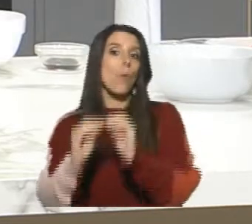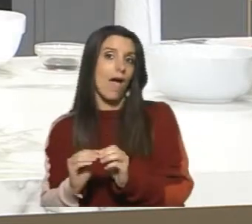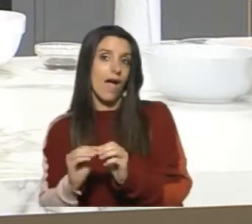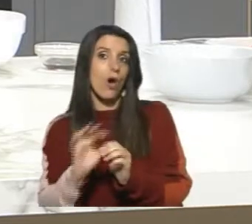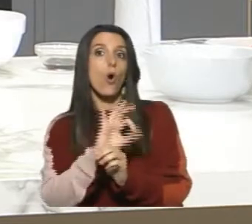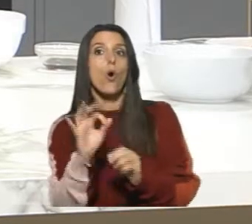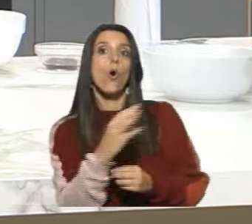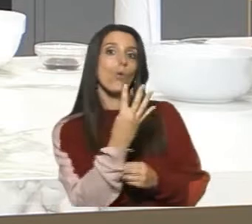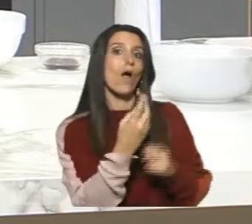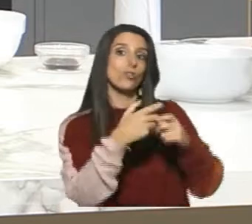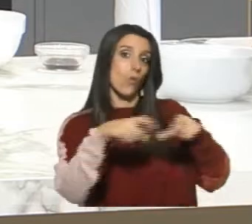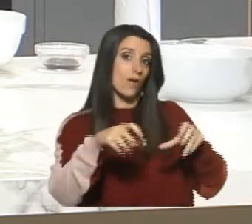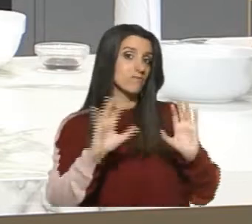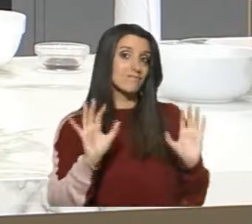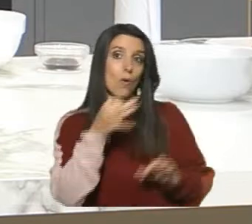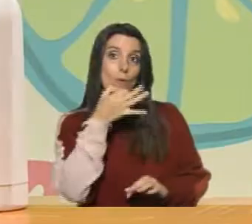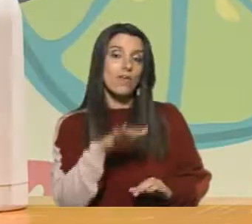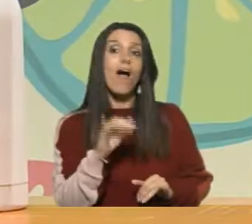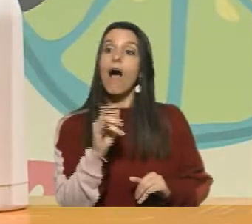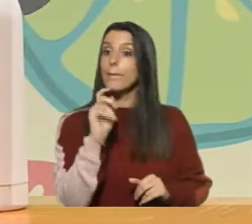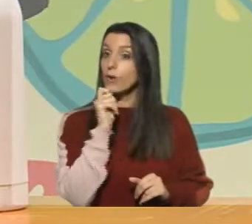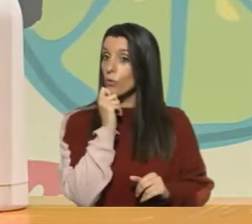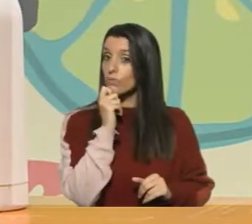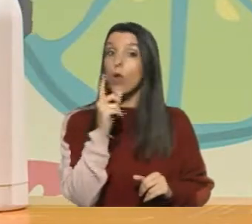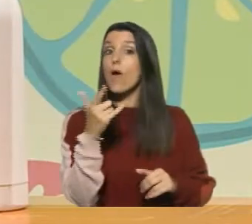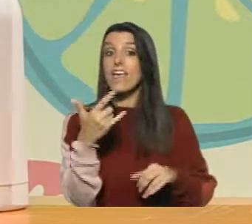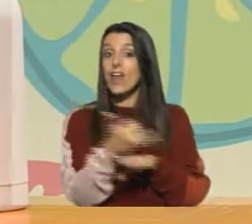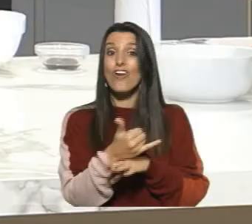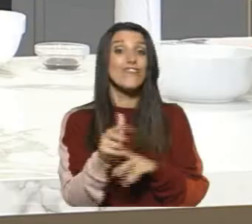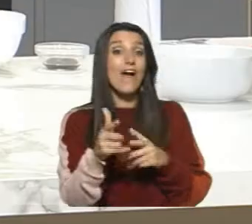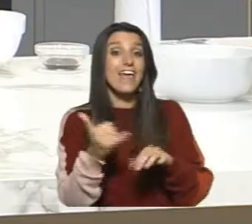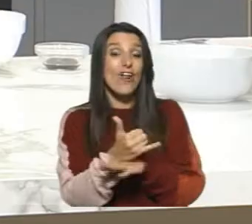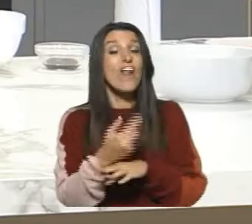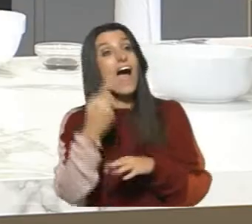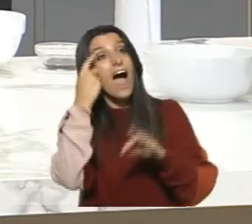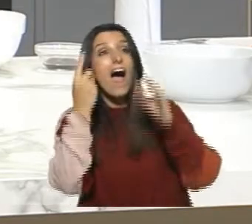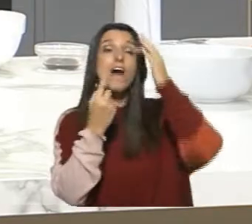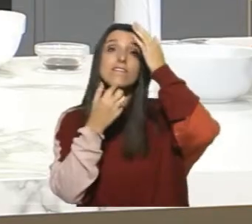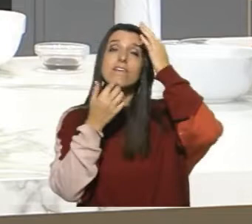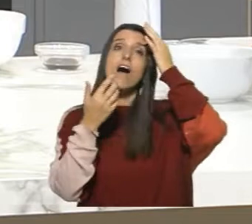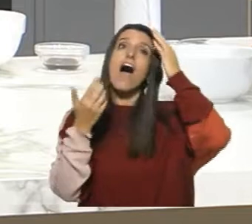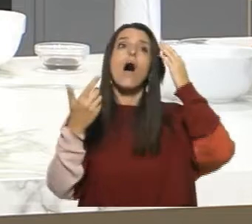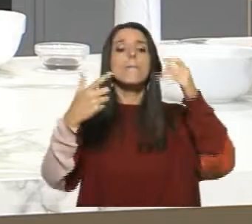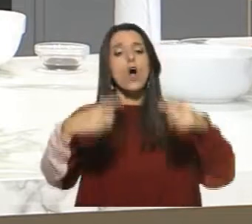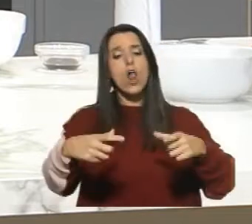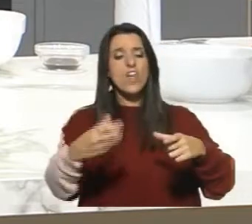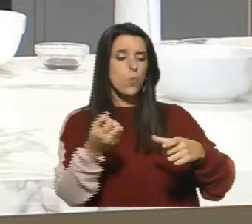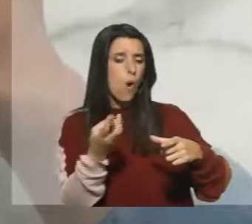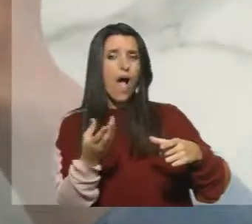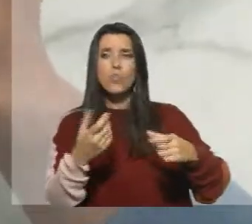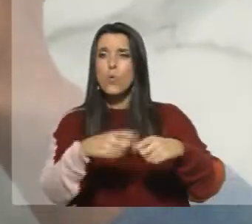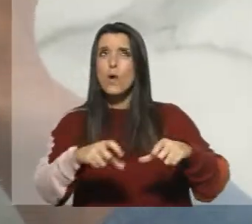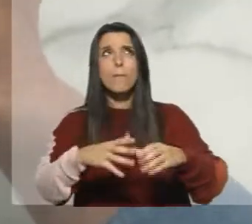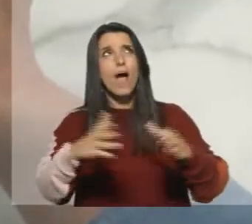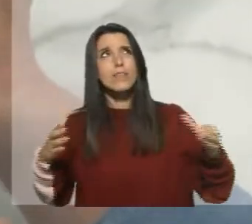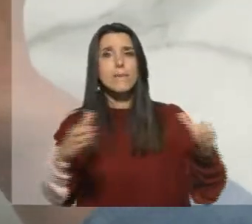con cuatro, en la grande. Bien, me gusta la proporción, para no equivocarme. Exacto. Viste que a veces decís, bueno, con este molde, ¿cuánto hago? Lo quiero hacer más grande,